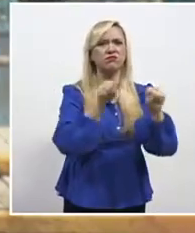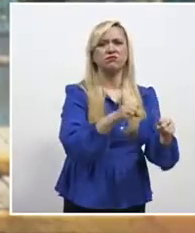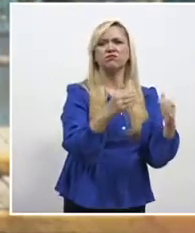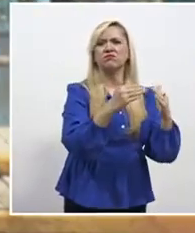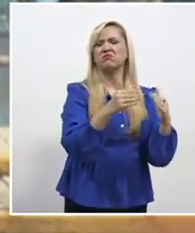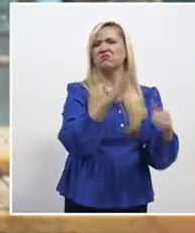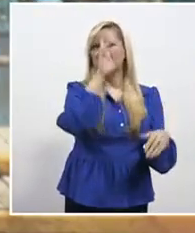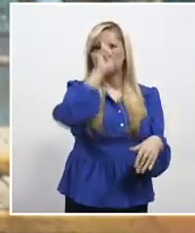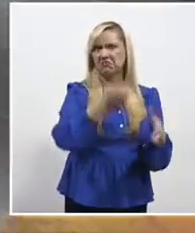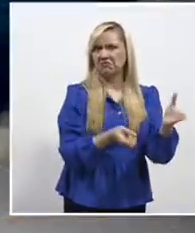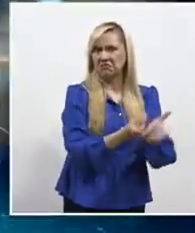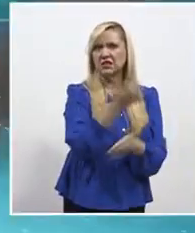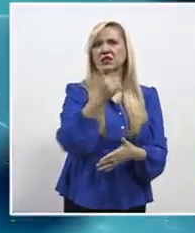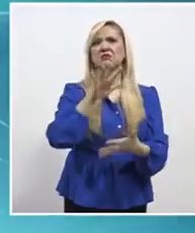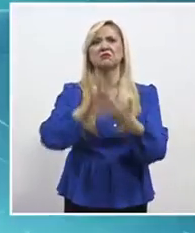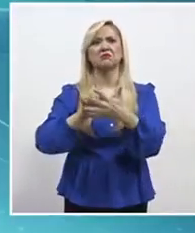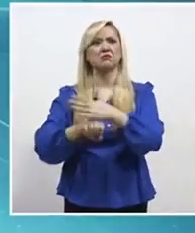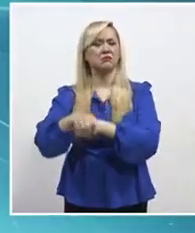preventiva oficiosa.